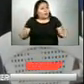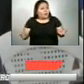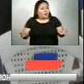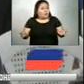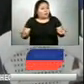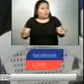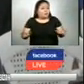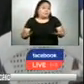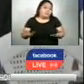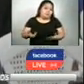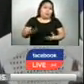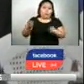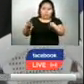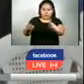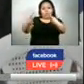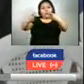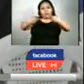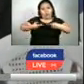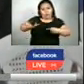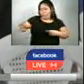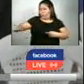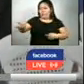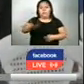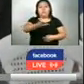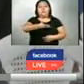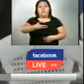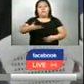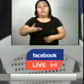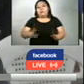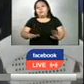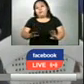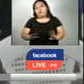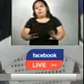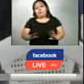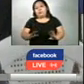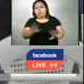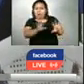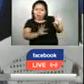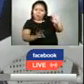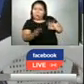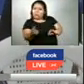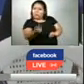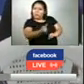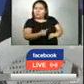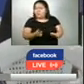por tener esta oportunidad para todos. Y hay gente